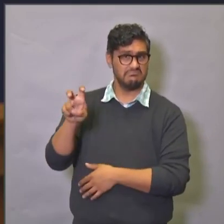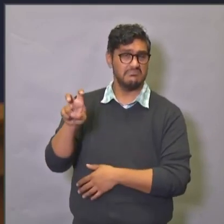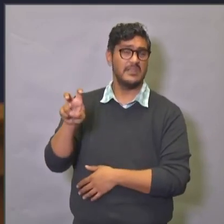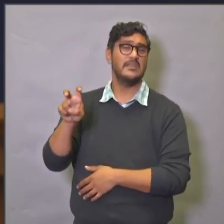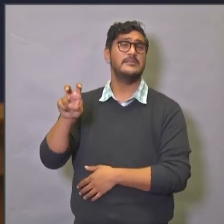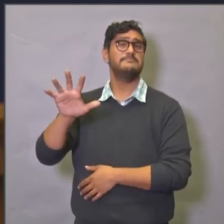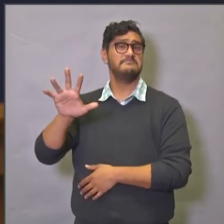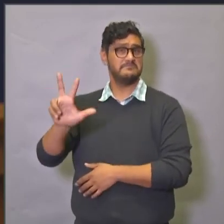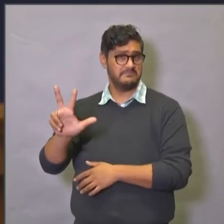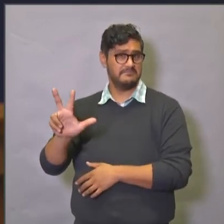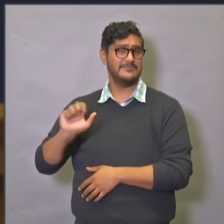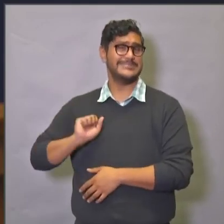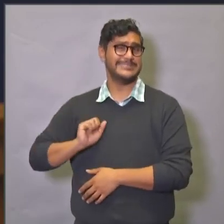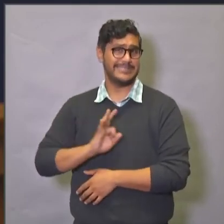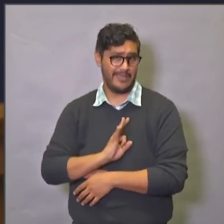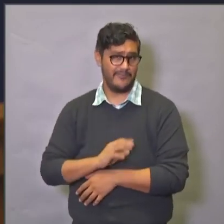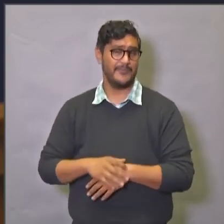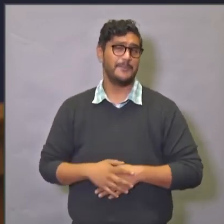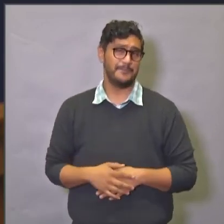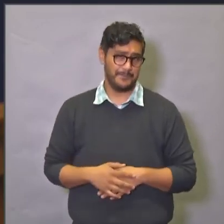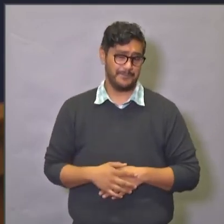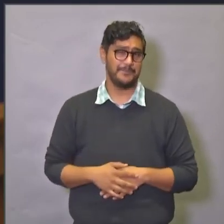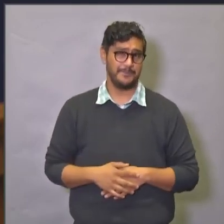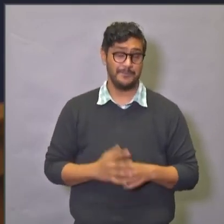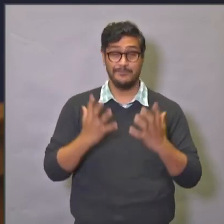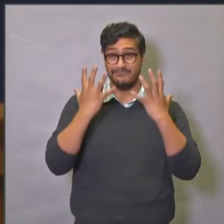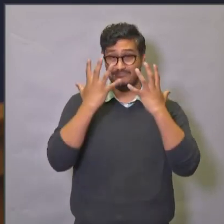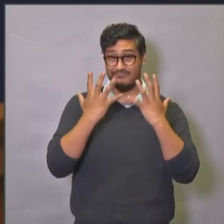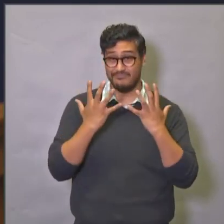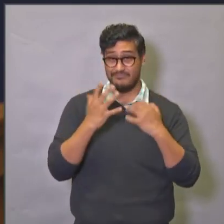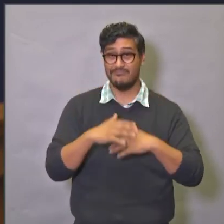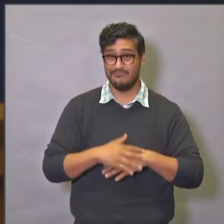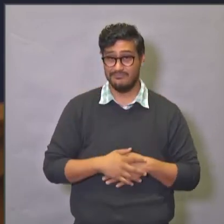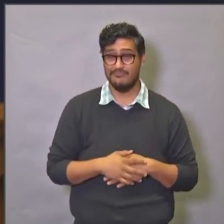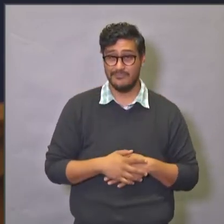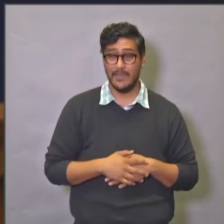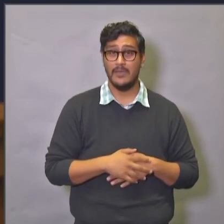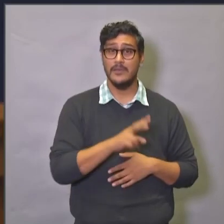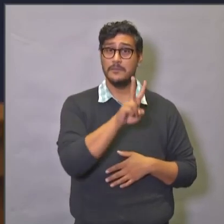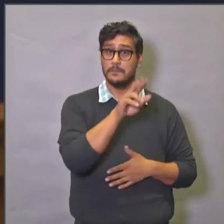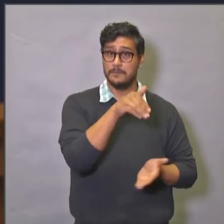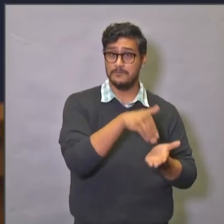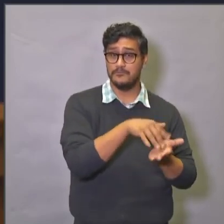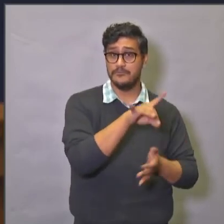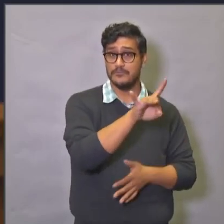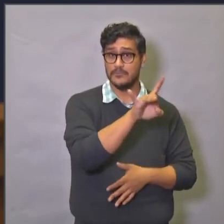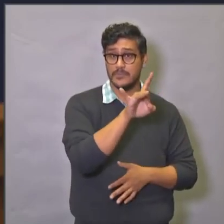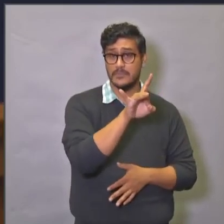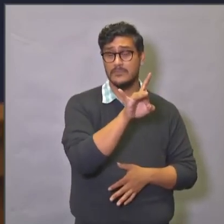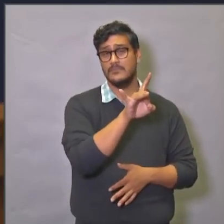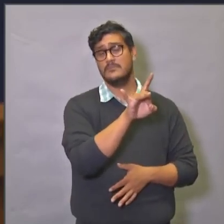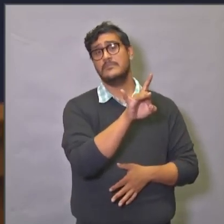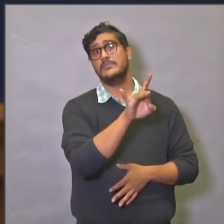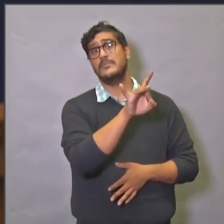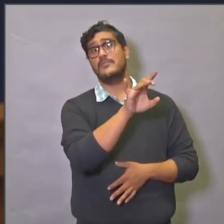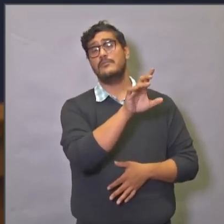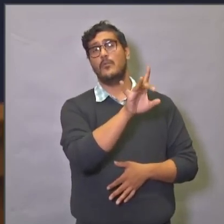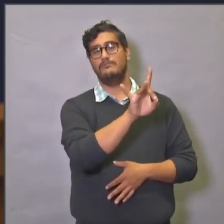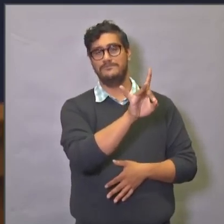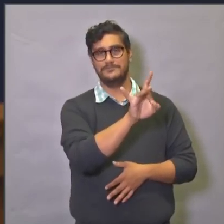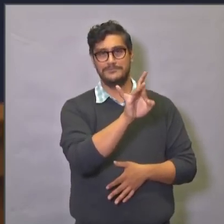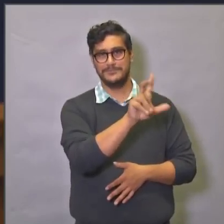17,253 son personal. Nos da tristeza informar que 2,831 residentes en